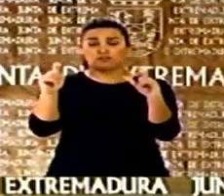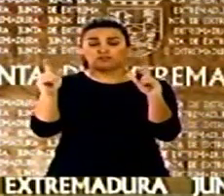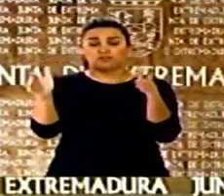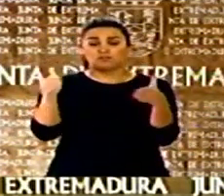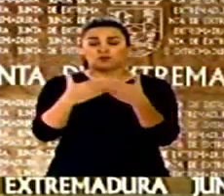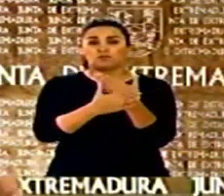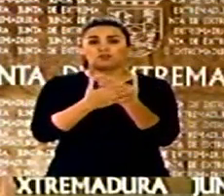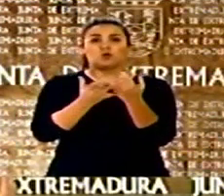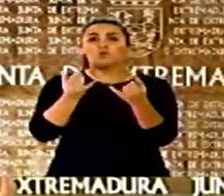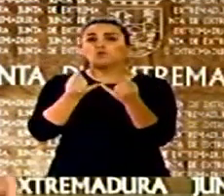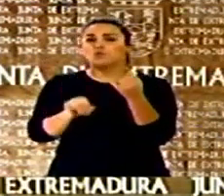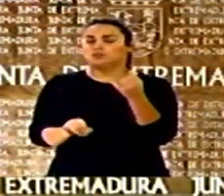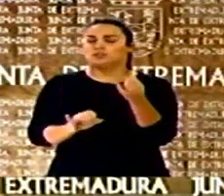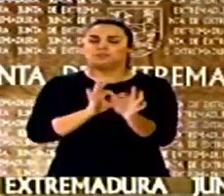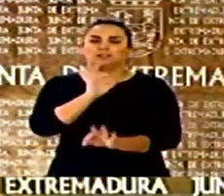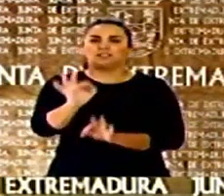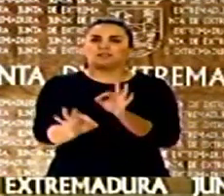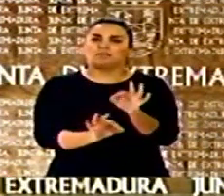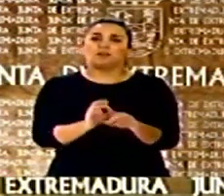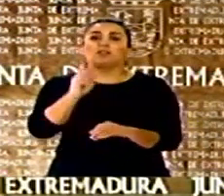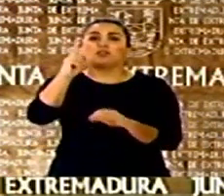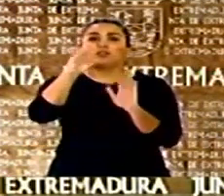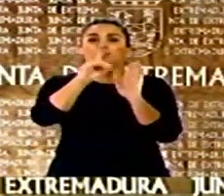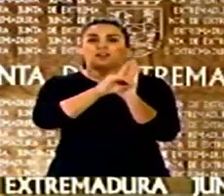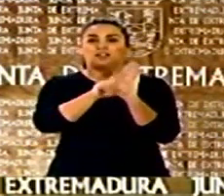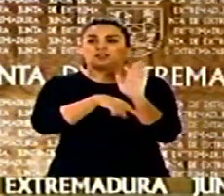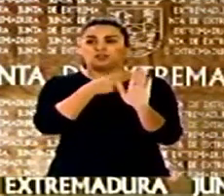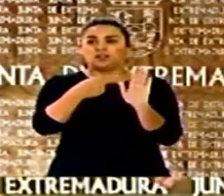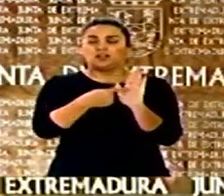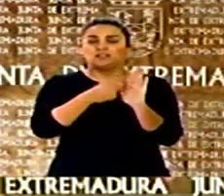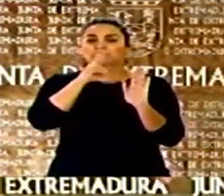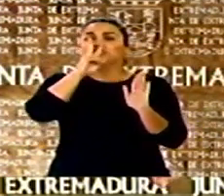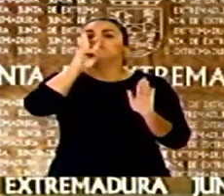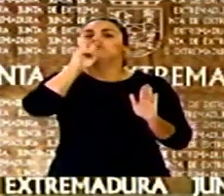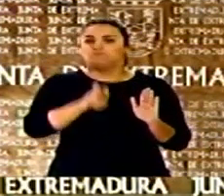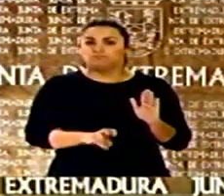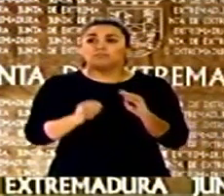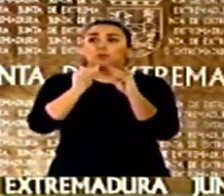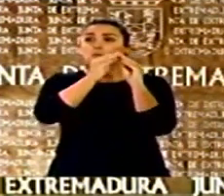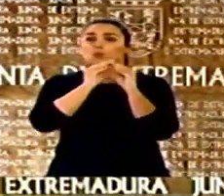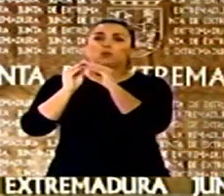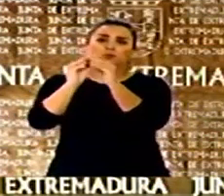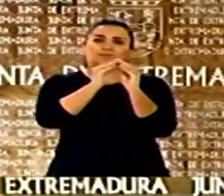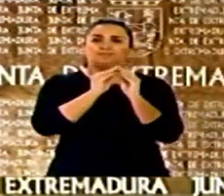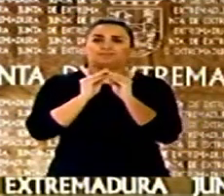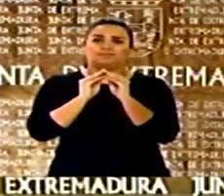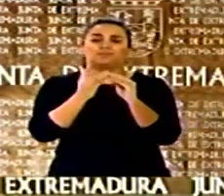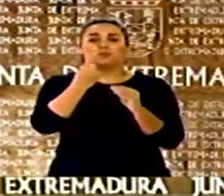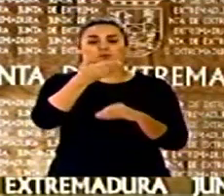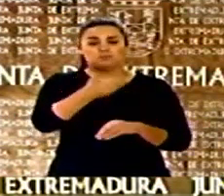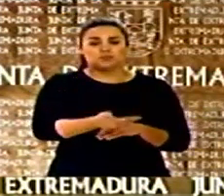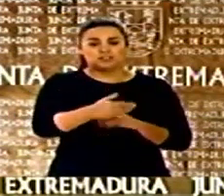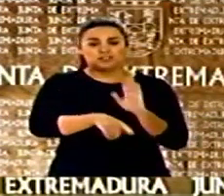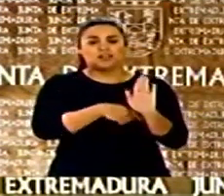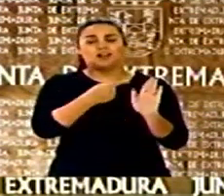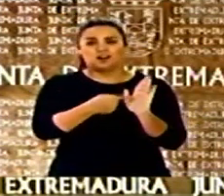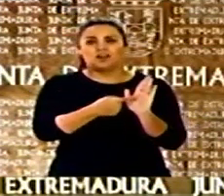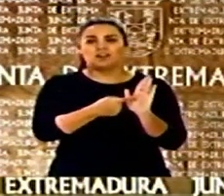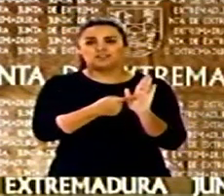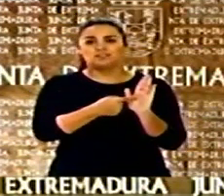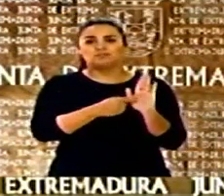para indicar que estamos en el camino adecuado. Yo le doy mucha importancia y por eso le